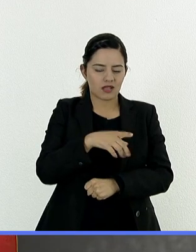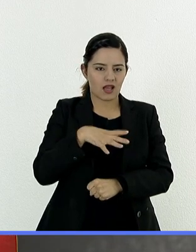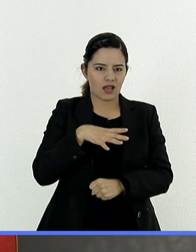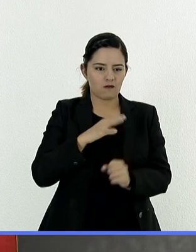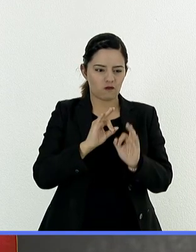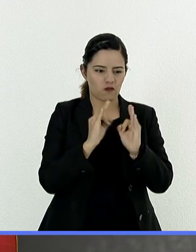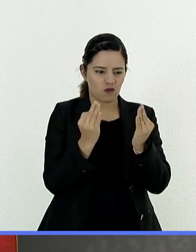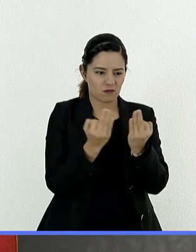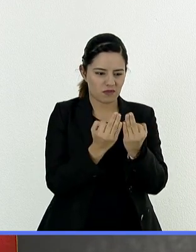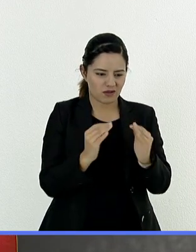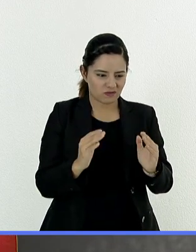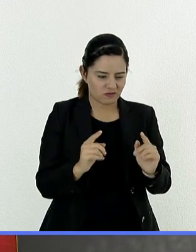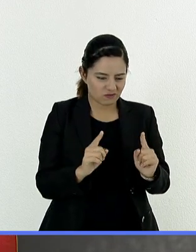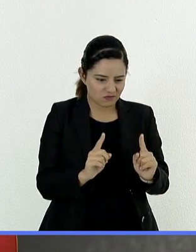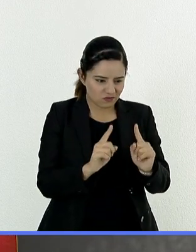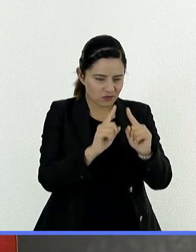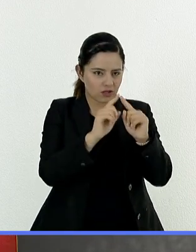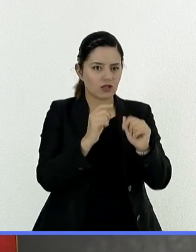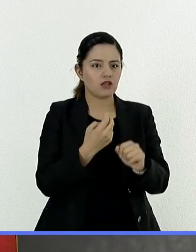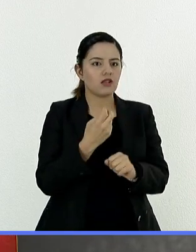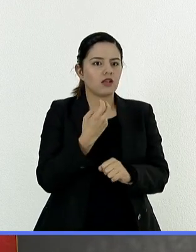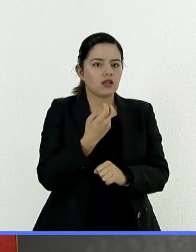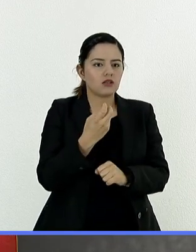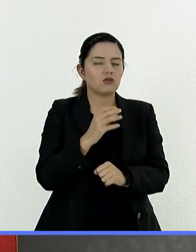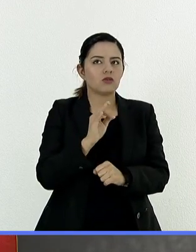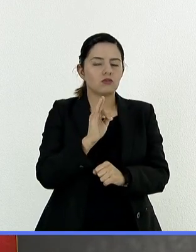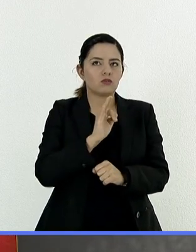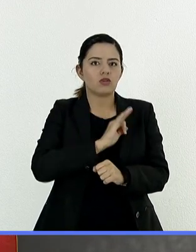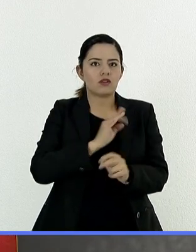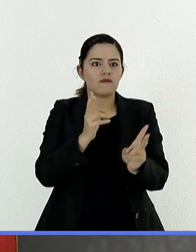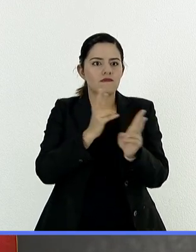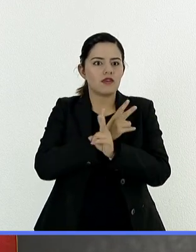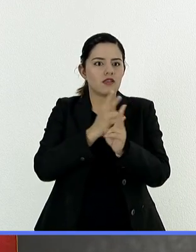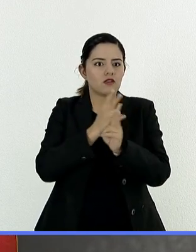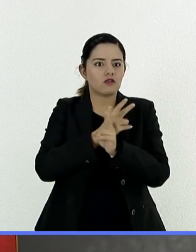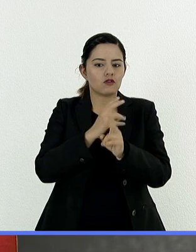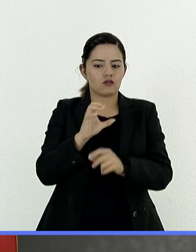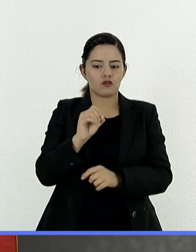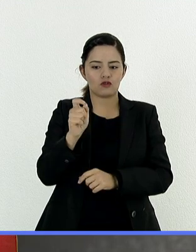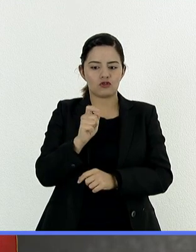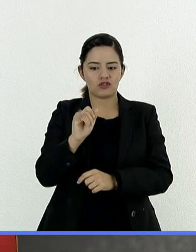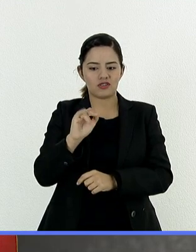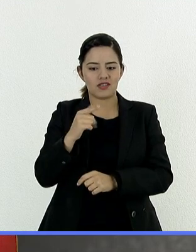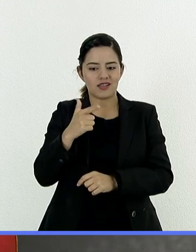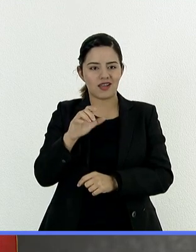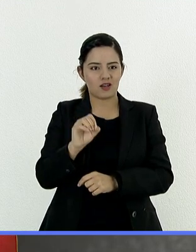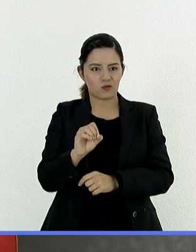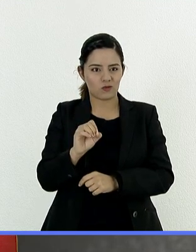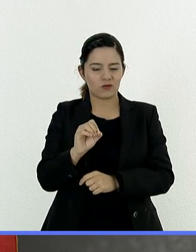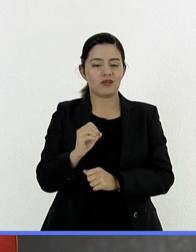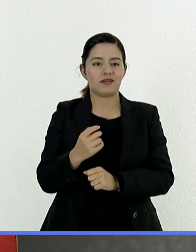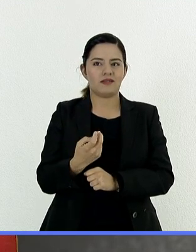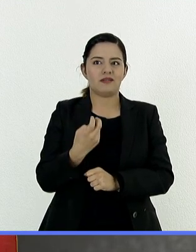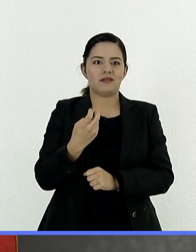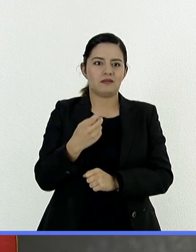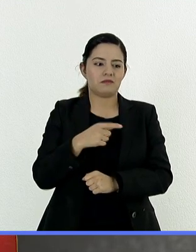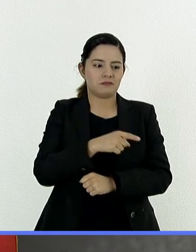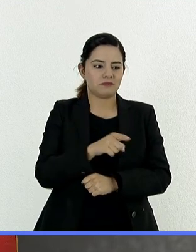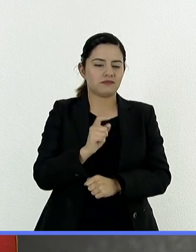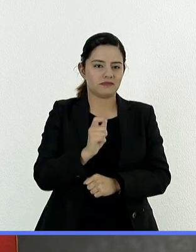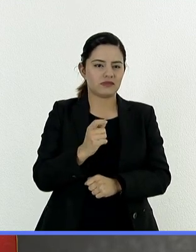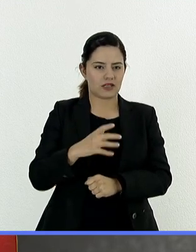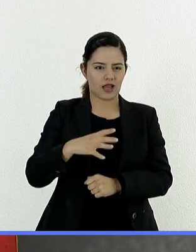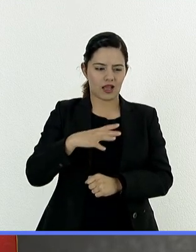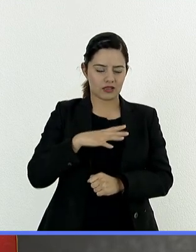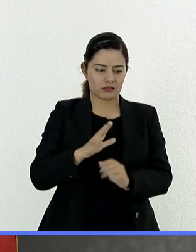Es decir de origen a la vida como la conocemos actualmente y en gran parte del mundo están preservados como